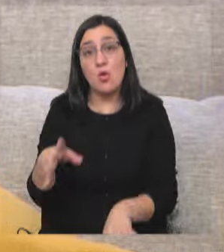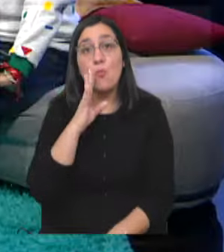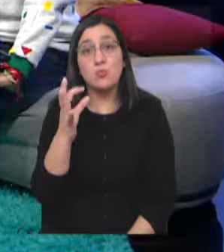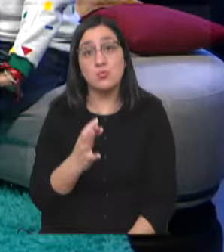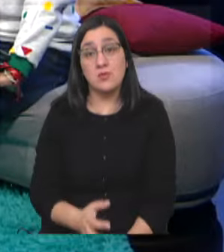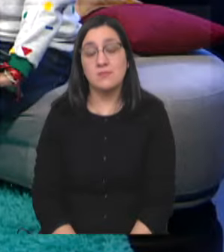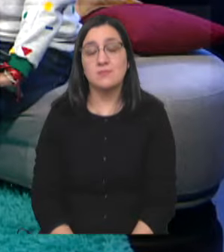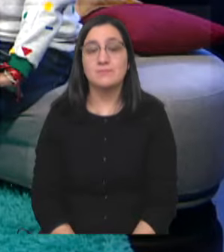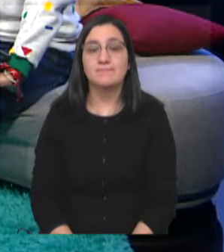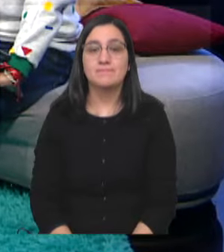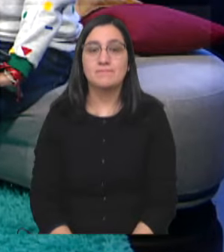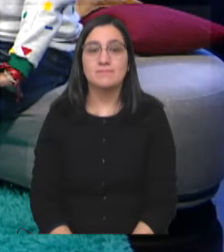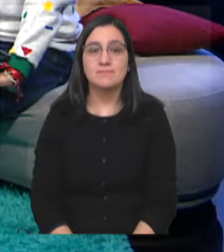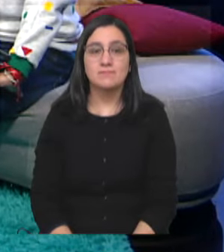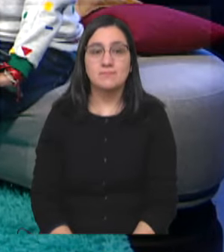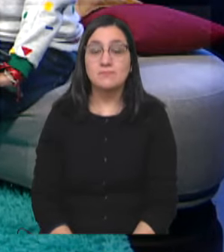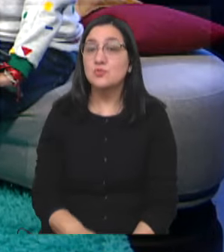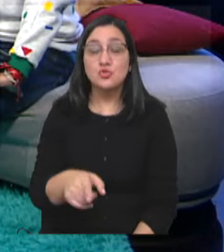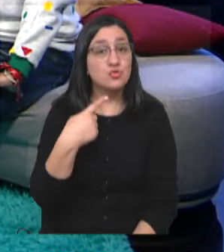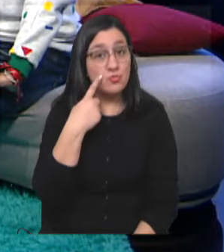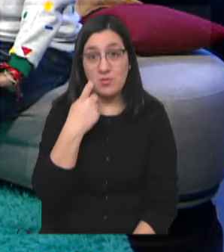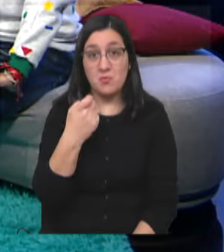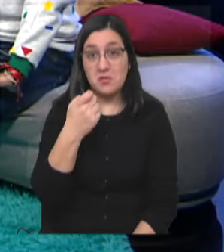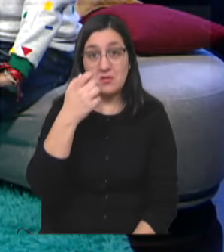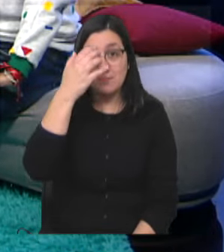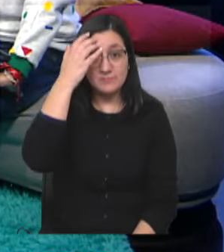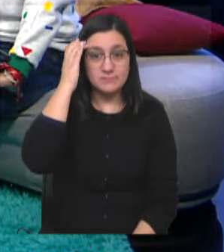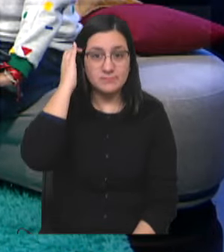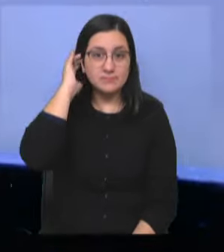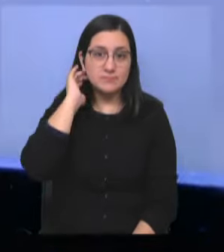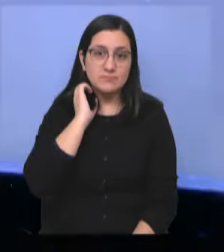Es verdad. No lo había notado. Señores.